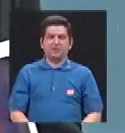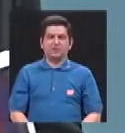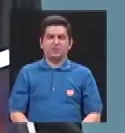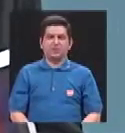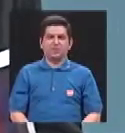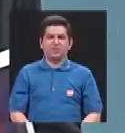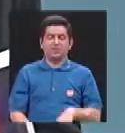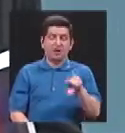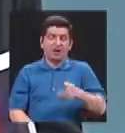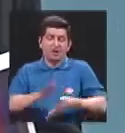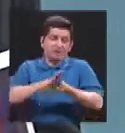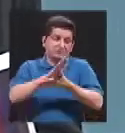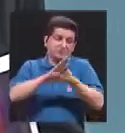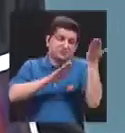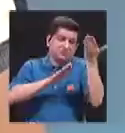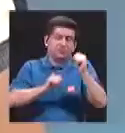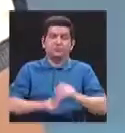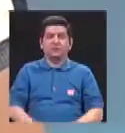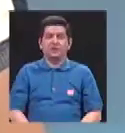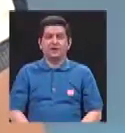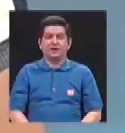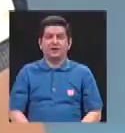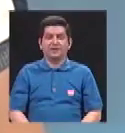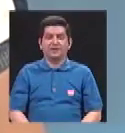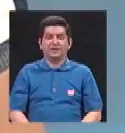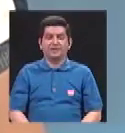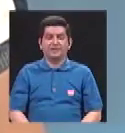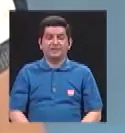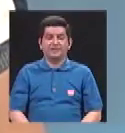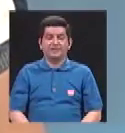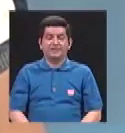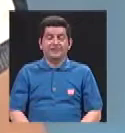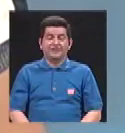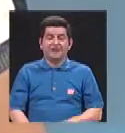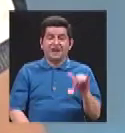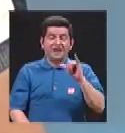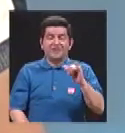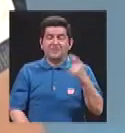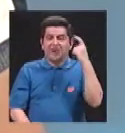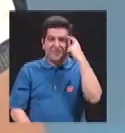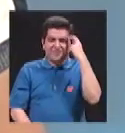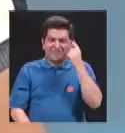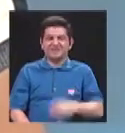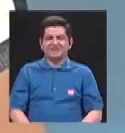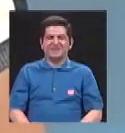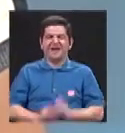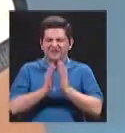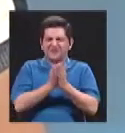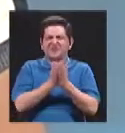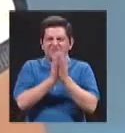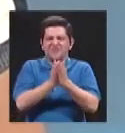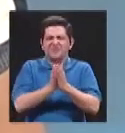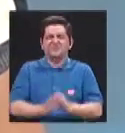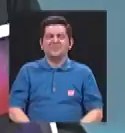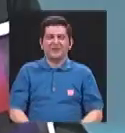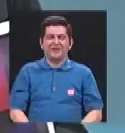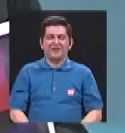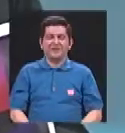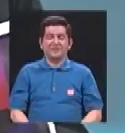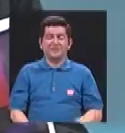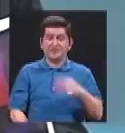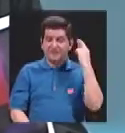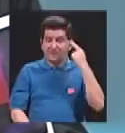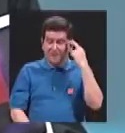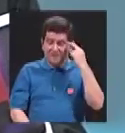1991 partió paradójicamente con las carabelas, porque a raíz de la filmación de la